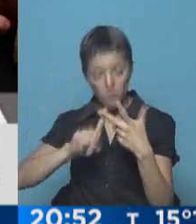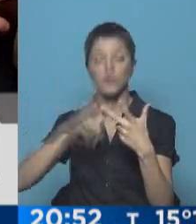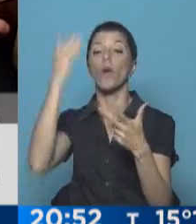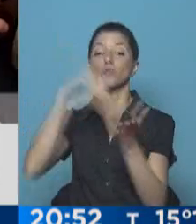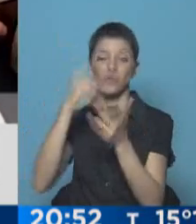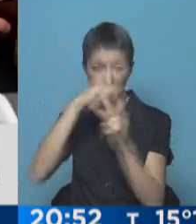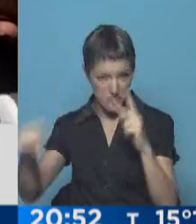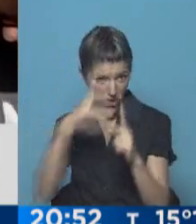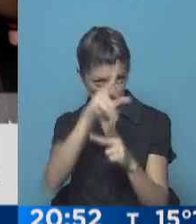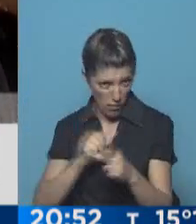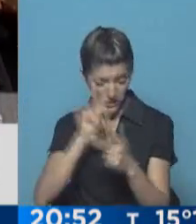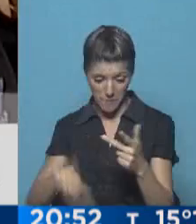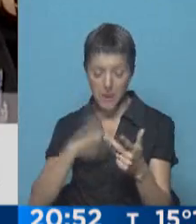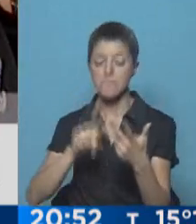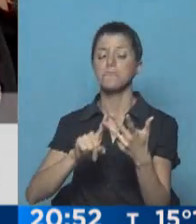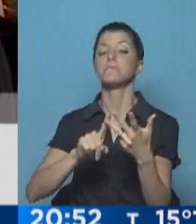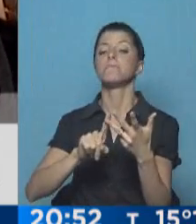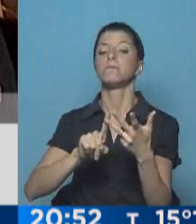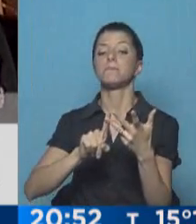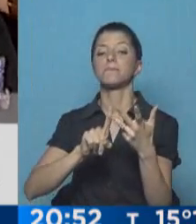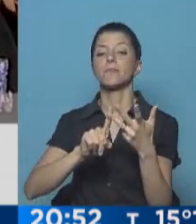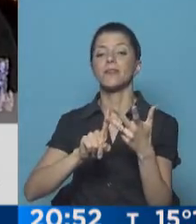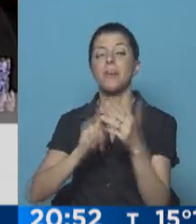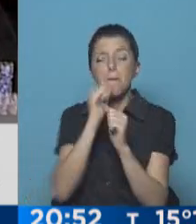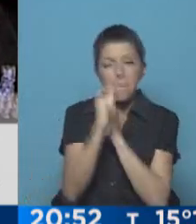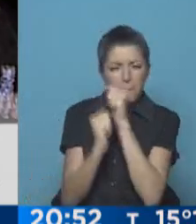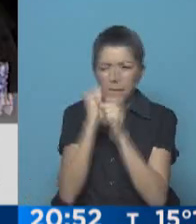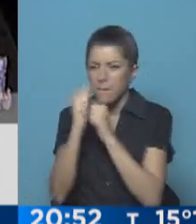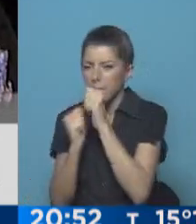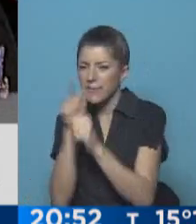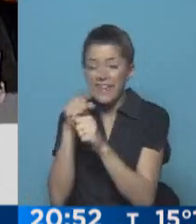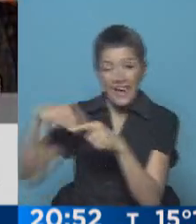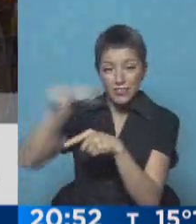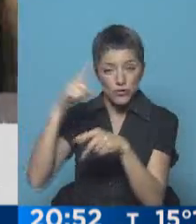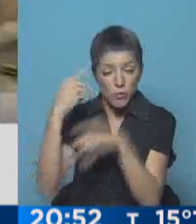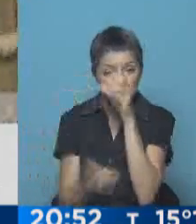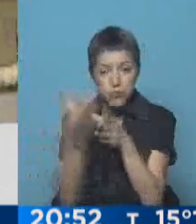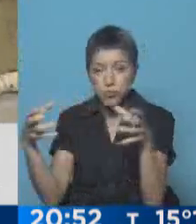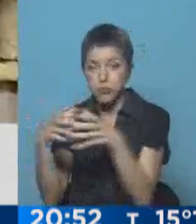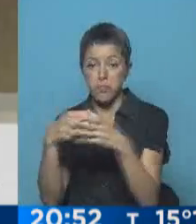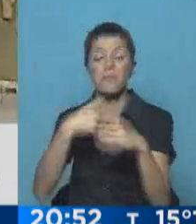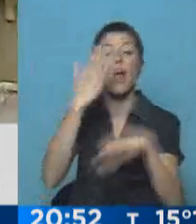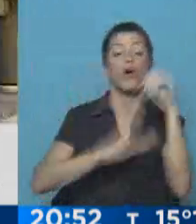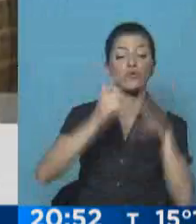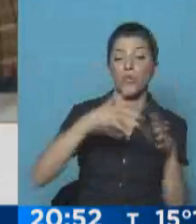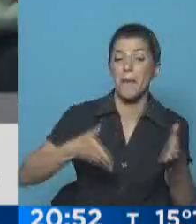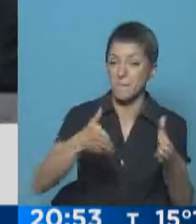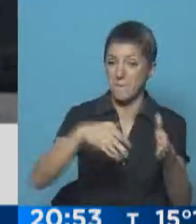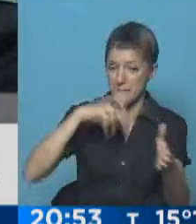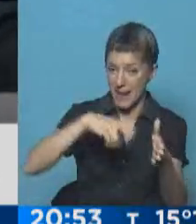ciudad y nadie dijo nada. Y aparecieron las empresitas creadas entre ellos mismos para hacerse las veredas y para tantas